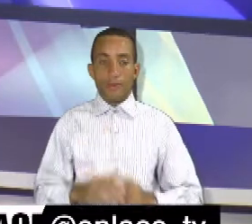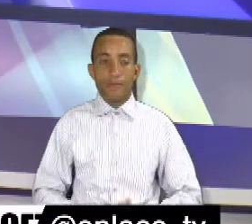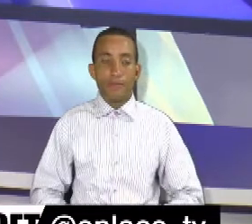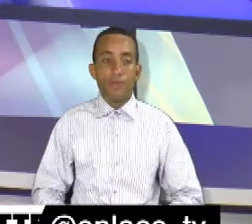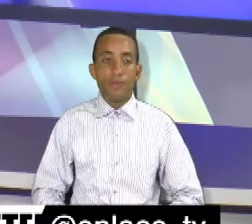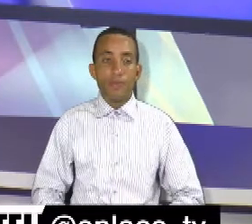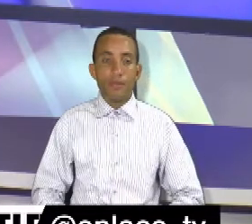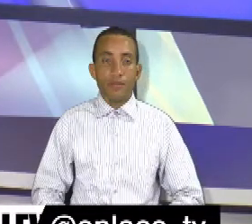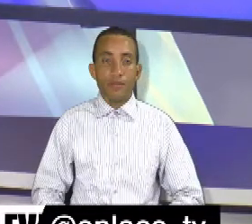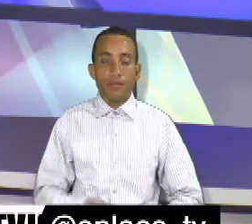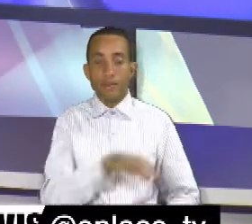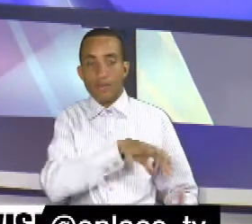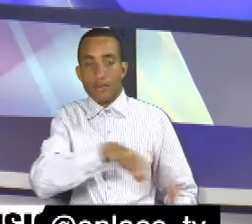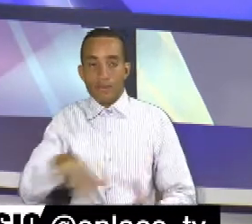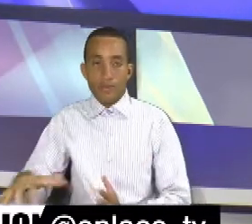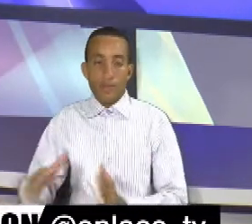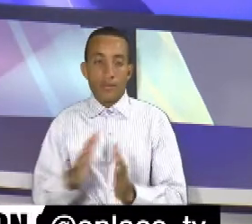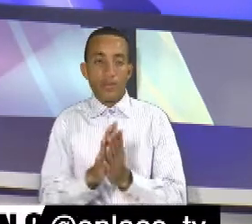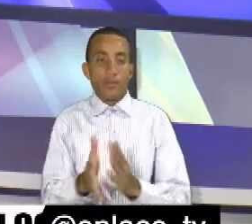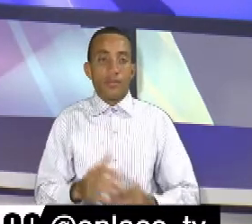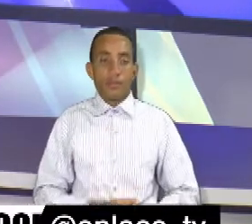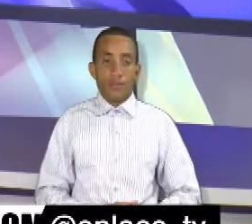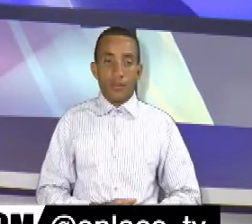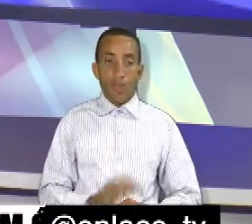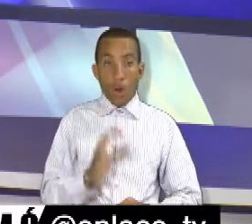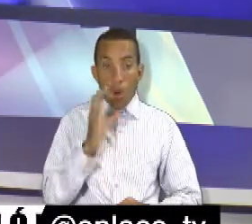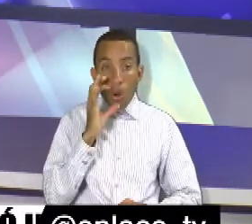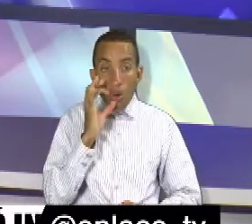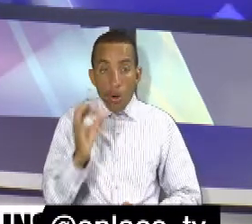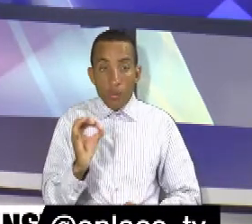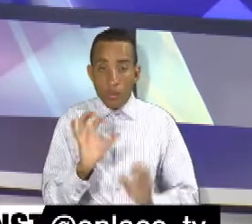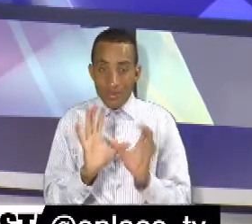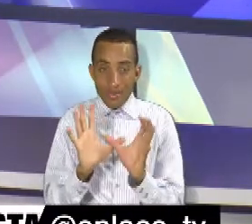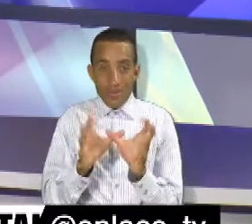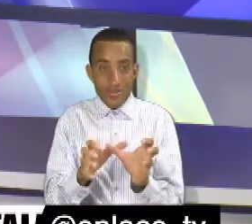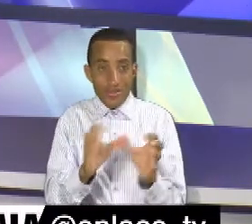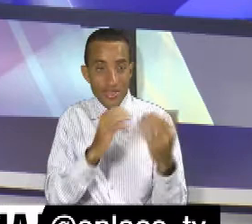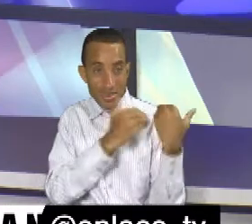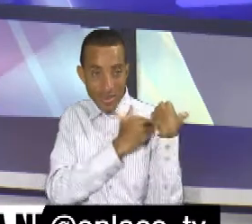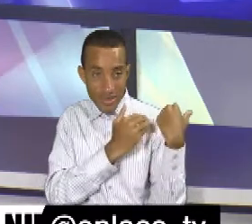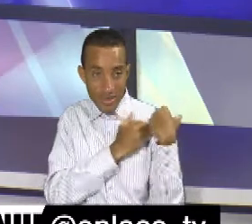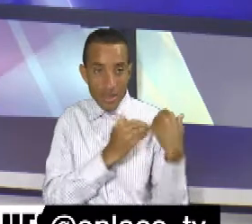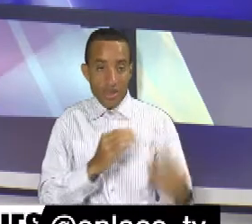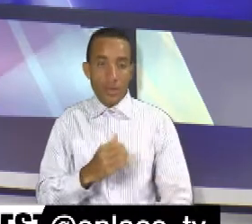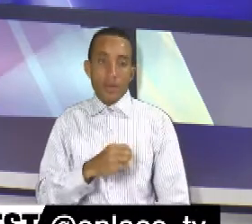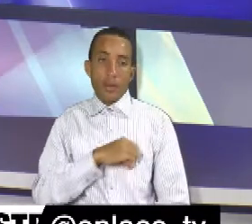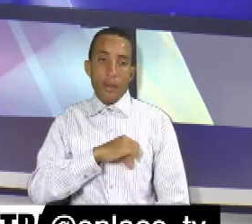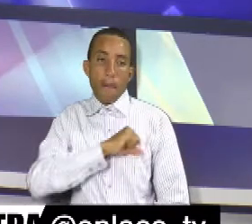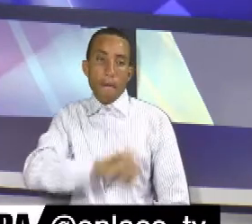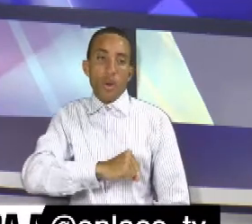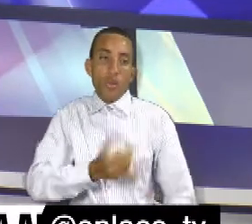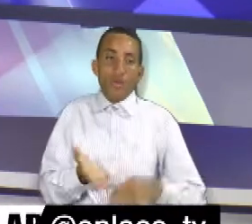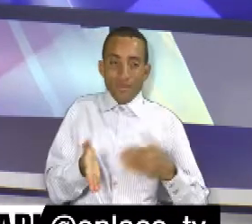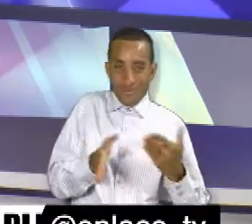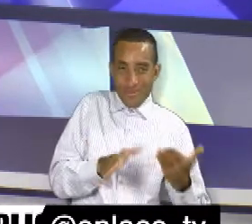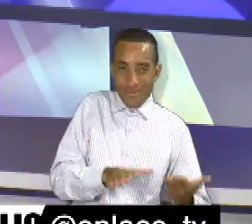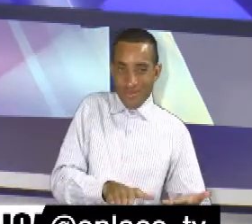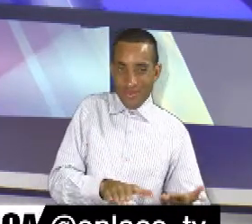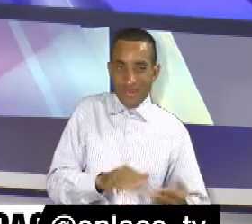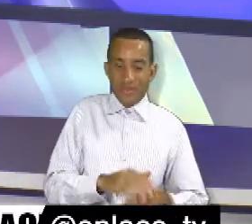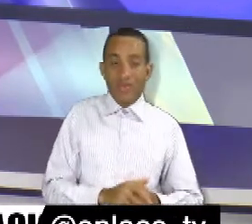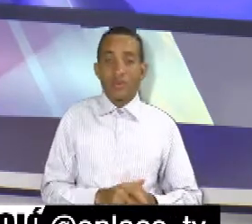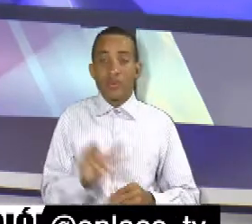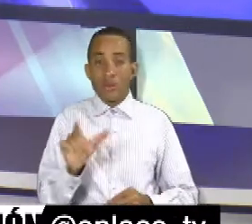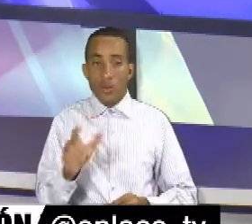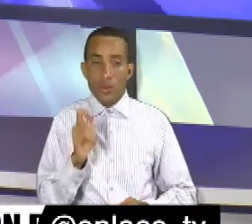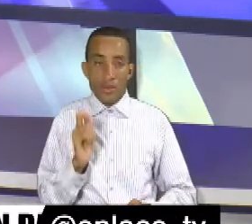En otras noticias, murió de un paro cardiorrespiratorio el defensor regional del pueblo Magdalena Medio Jaime Giovanni Díaz Arias. El abogado